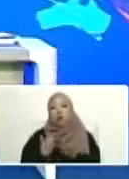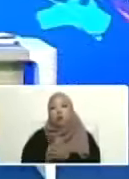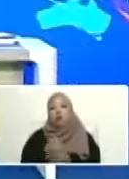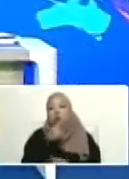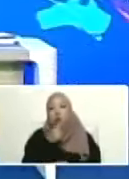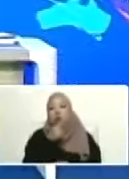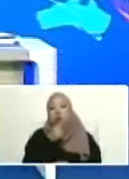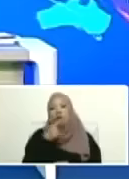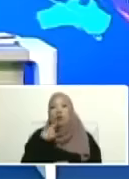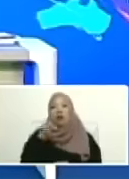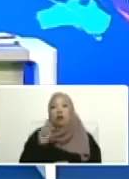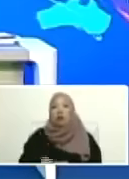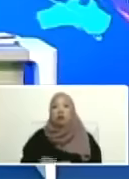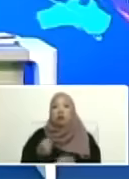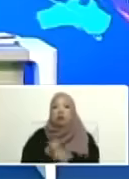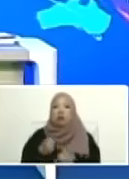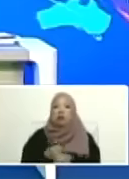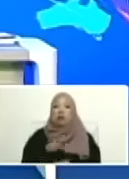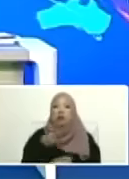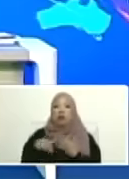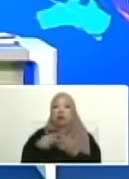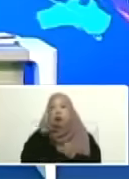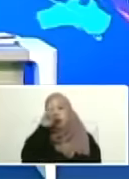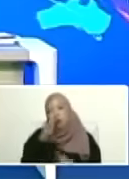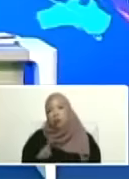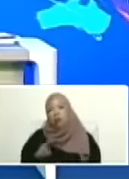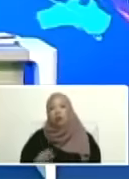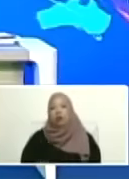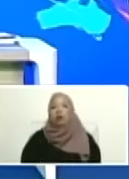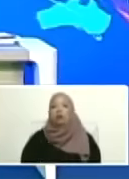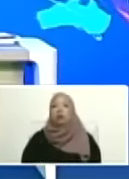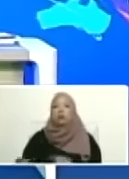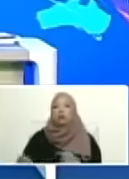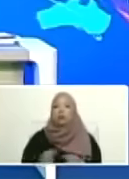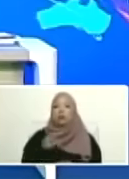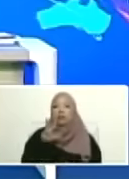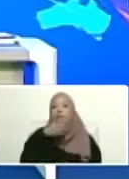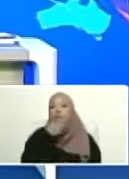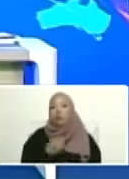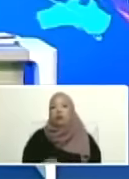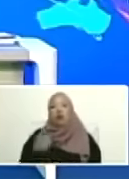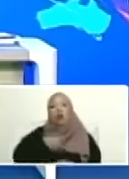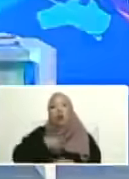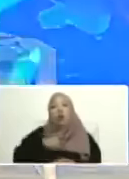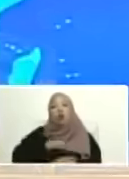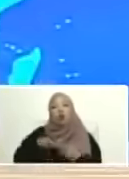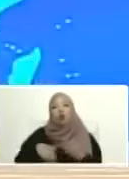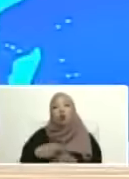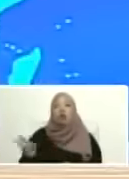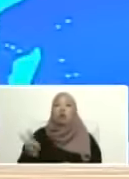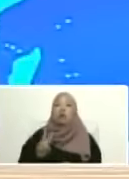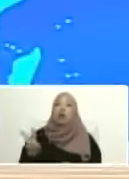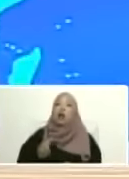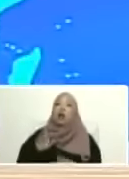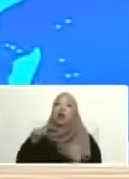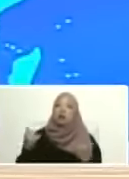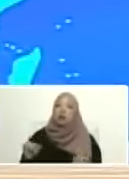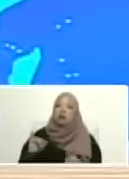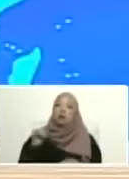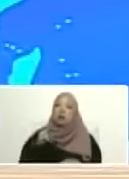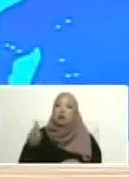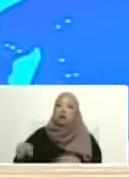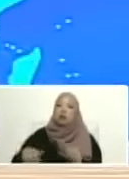Comando Sur y decirle, a Venezuela se respeta. Y el 3 de diciembre, el voto de todos los venezolanos y venezolanas